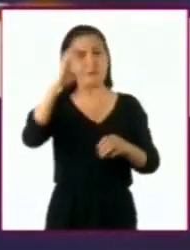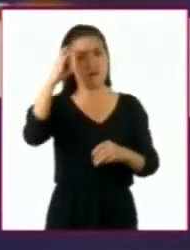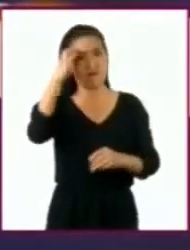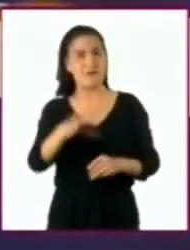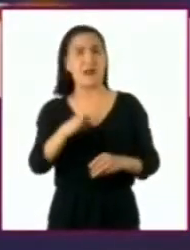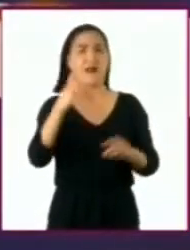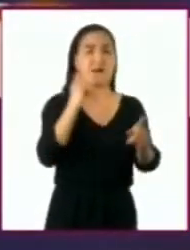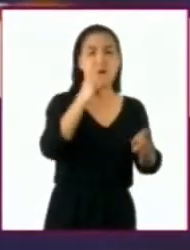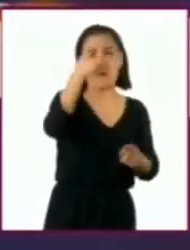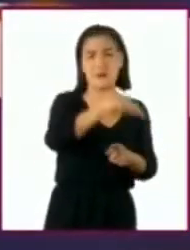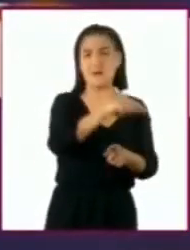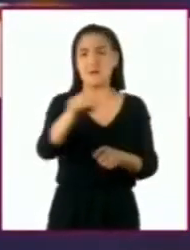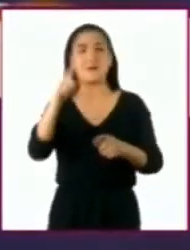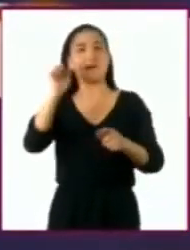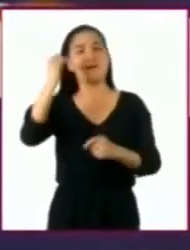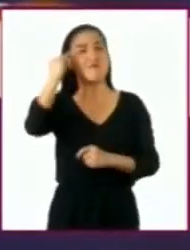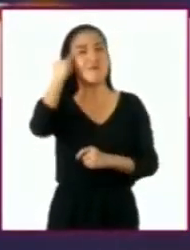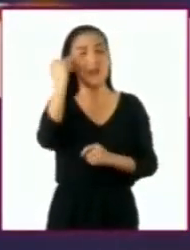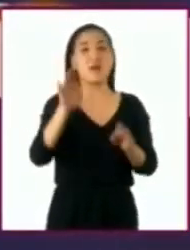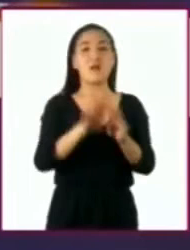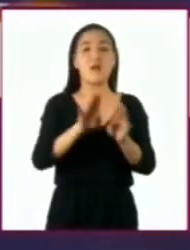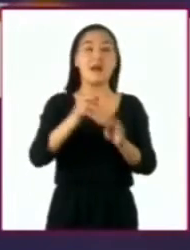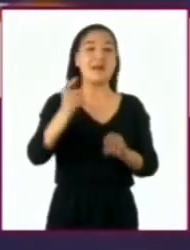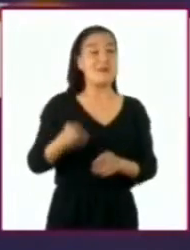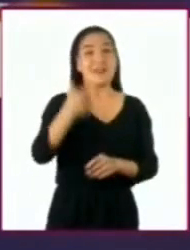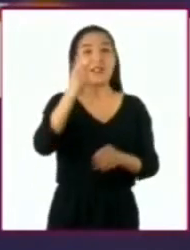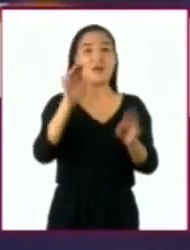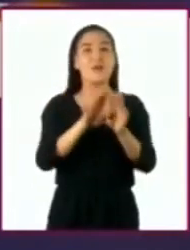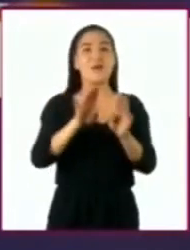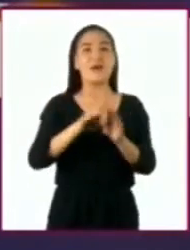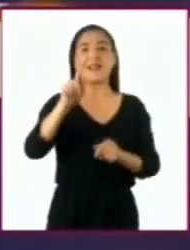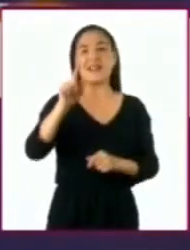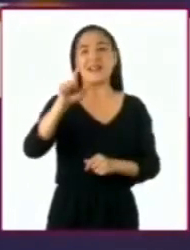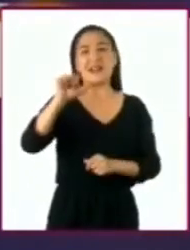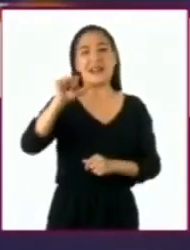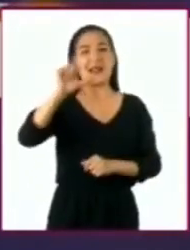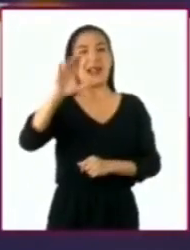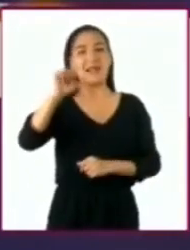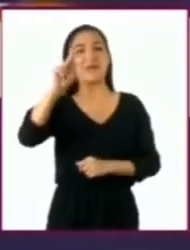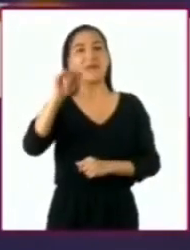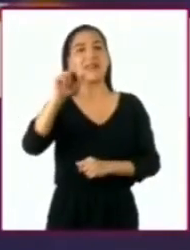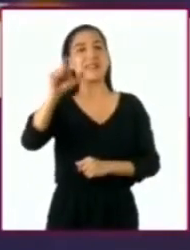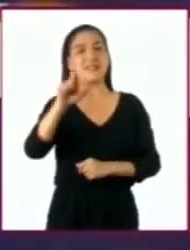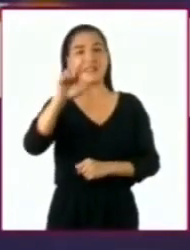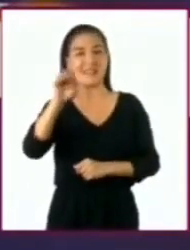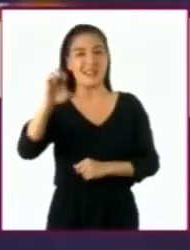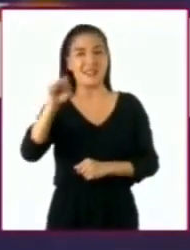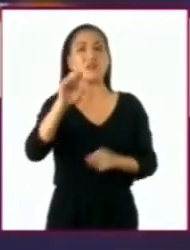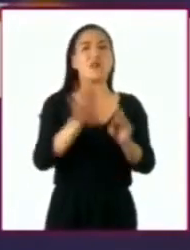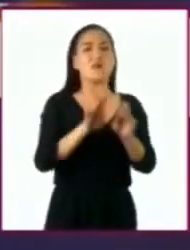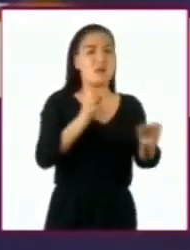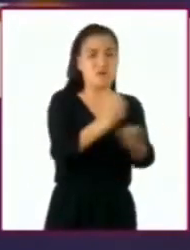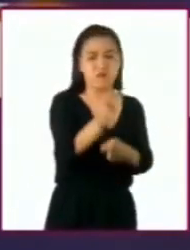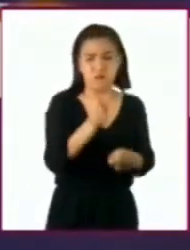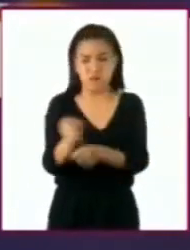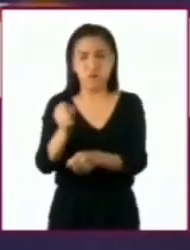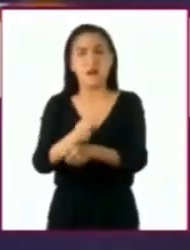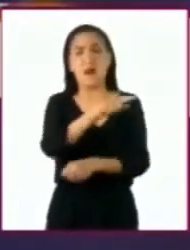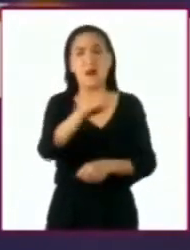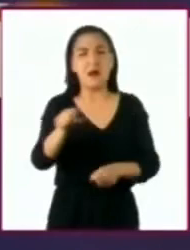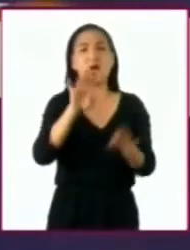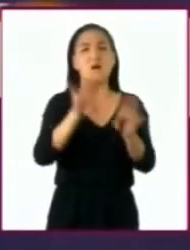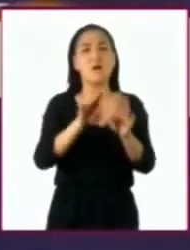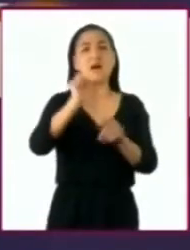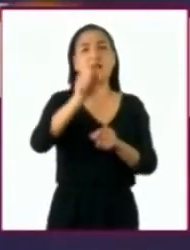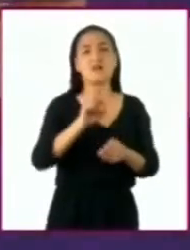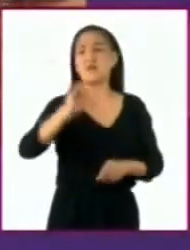primeros, eran tan absolutos estos calpiques que el maltratar a los indios y encargarlos y enviarlos lejos de su